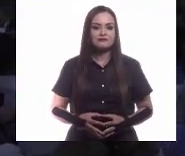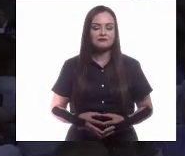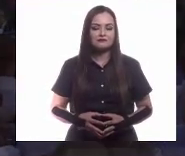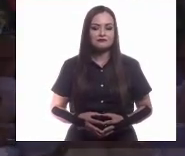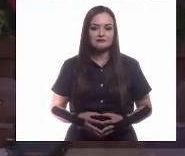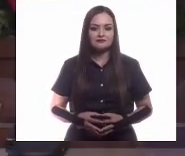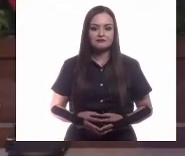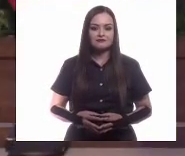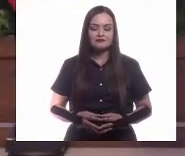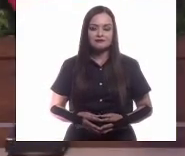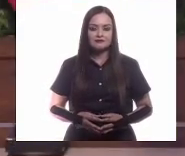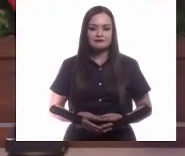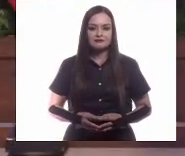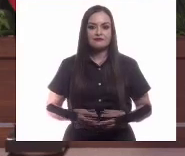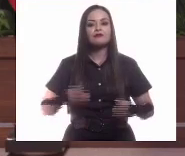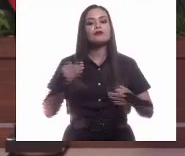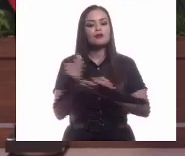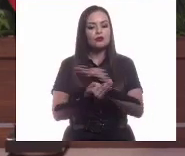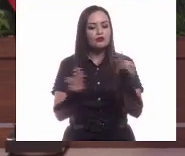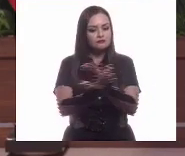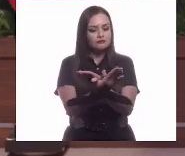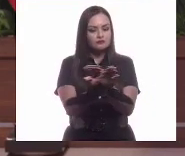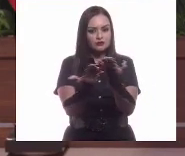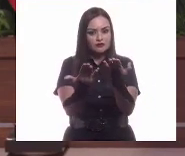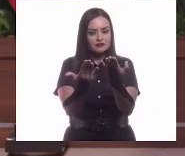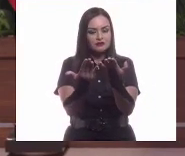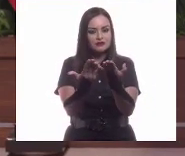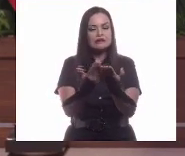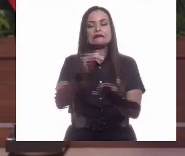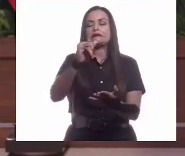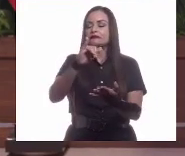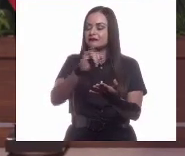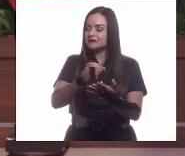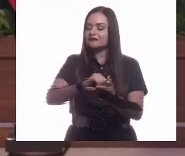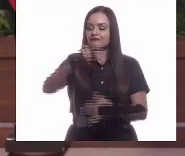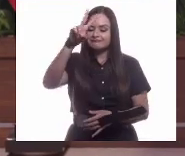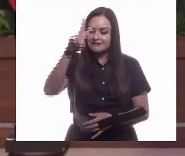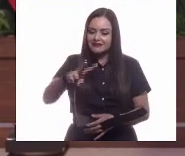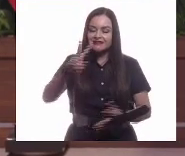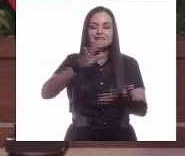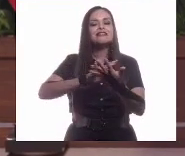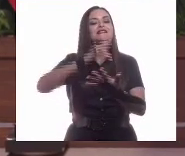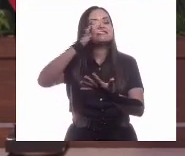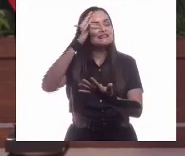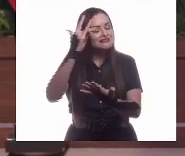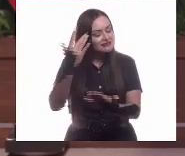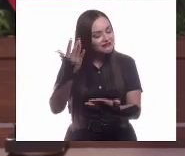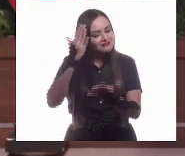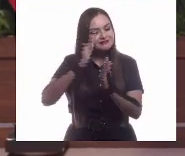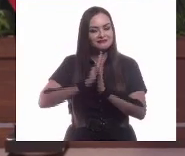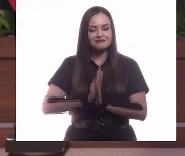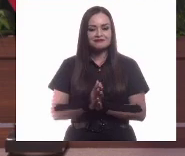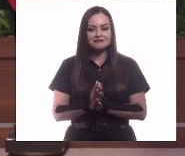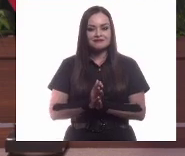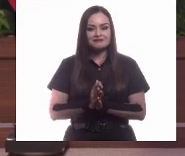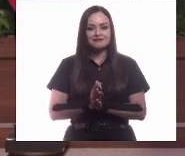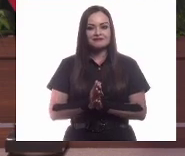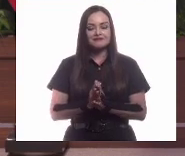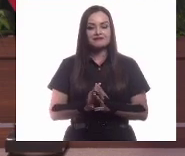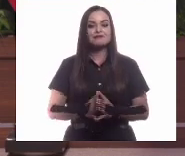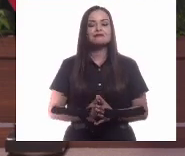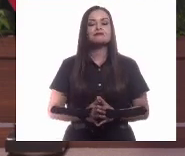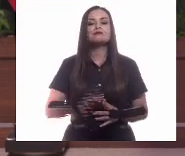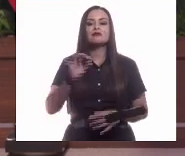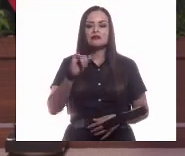A todas y a todos ustedes, de verdad, por estos logros, mi reconocimiento y mi gratitud. Tenemos muy